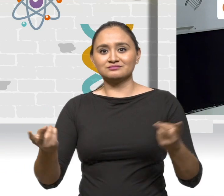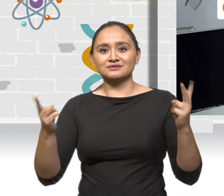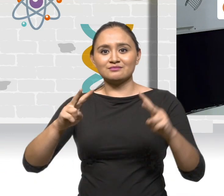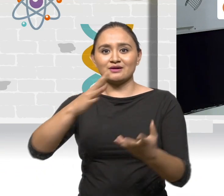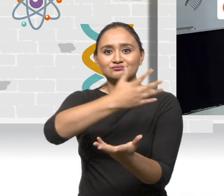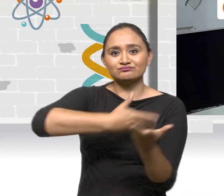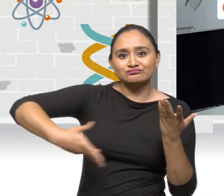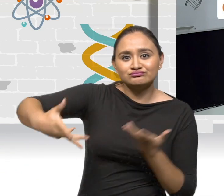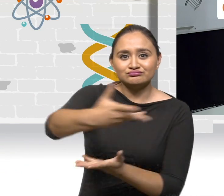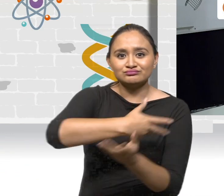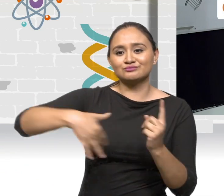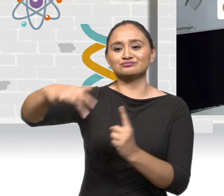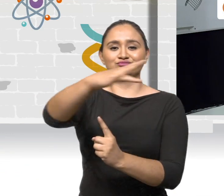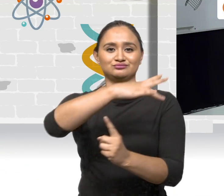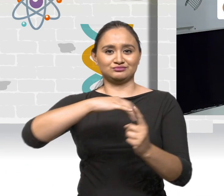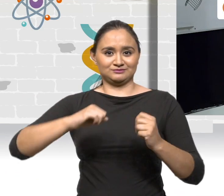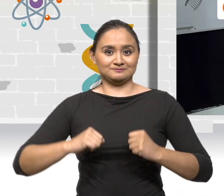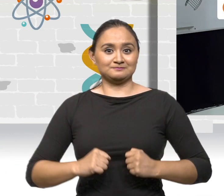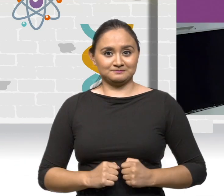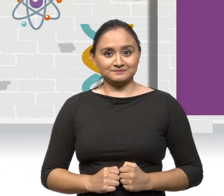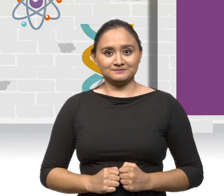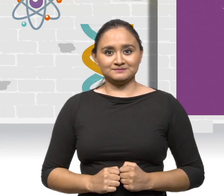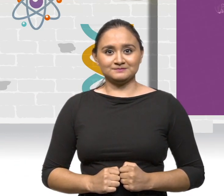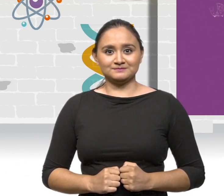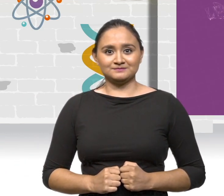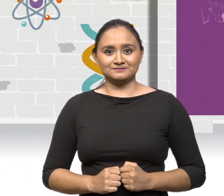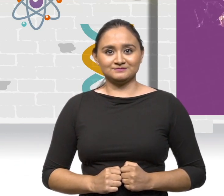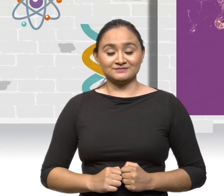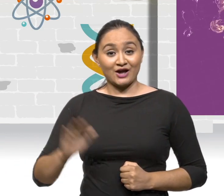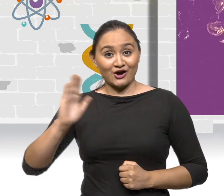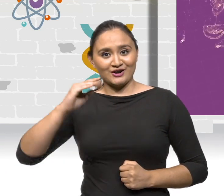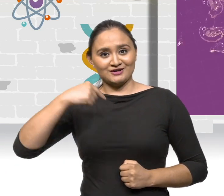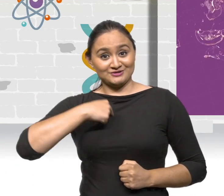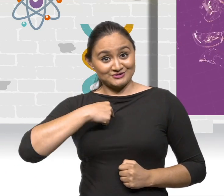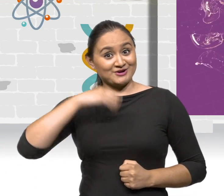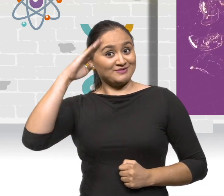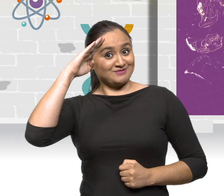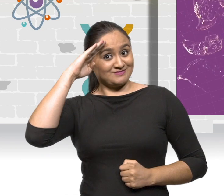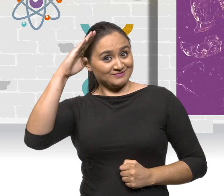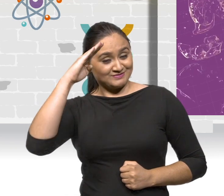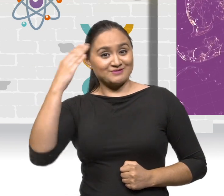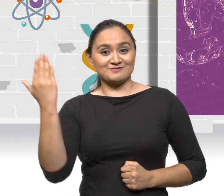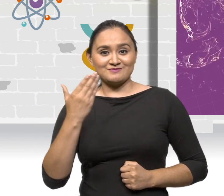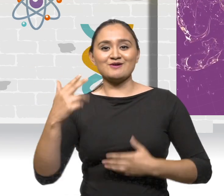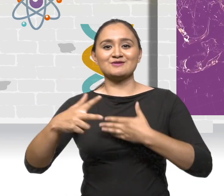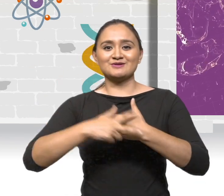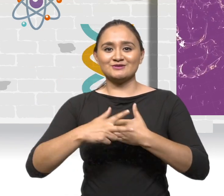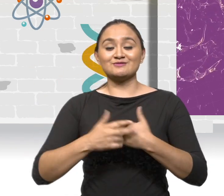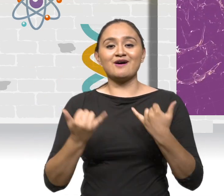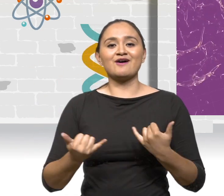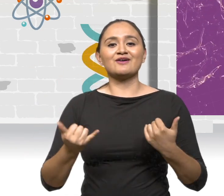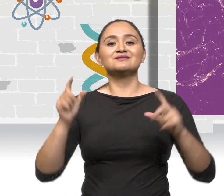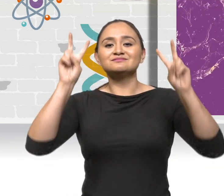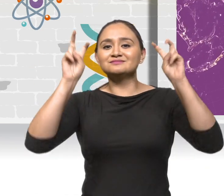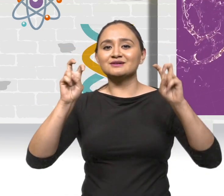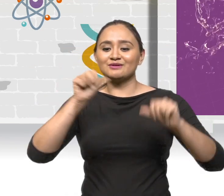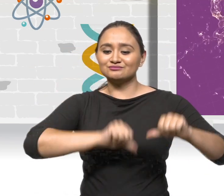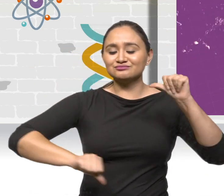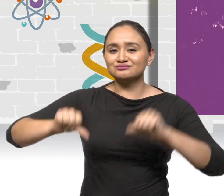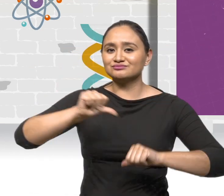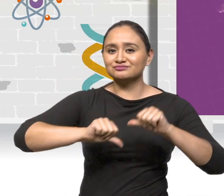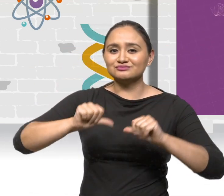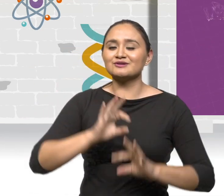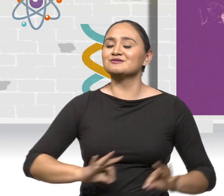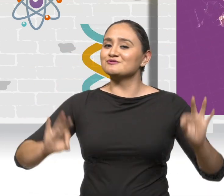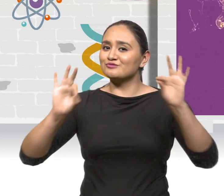y la interacción con los organismos y el medio. Hola, soy tu profe youtuber de química y hoy hablaremos sobre la importancia de la